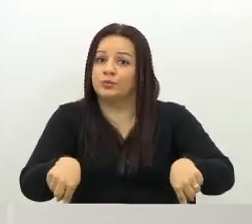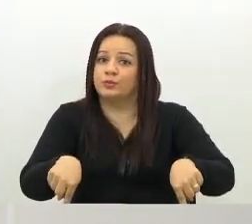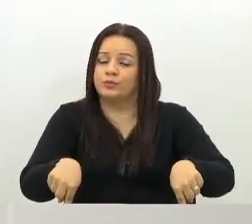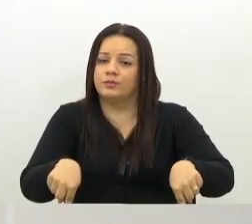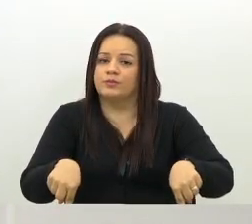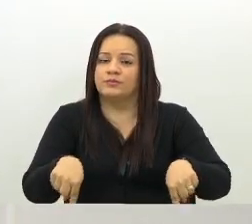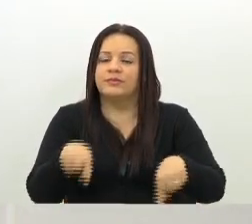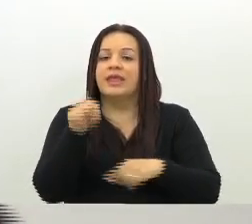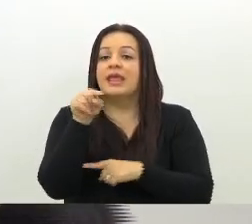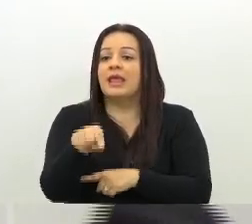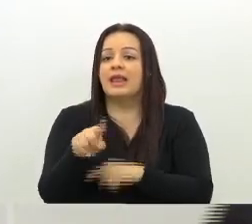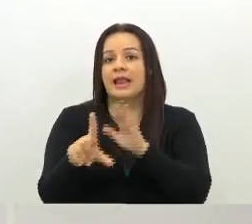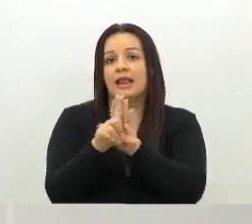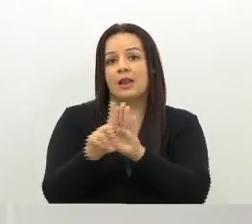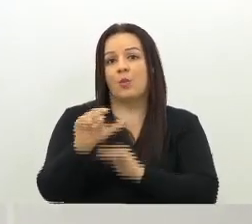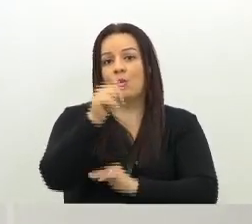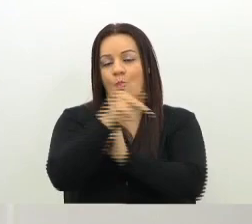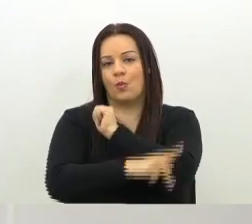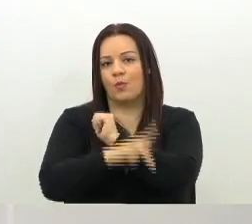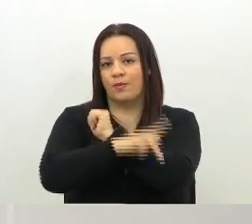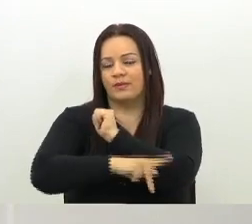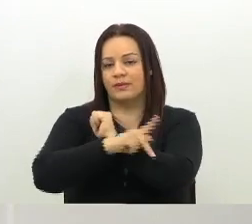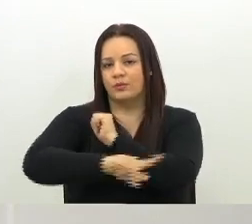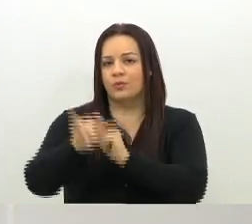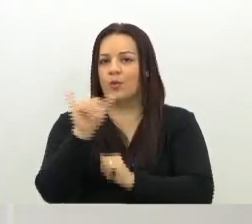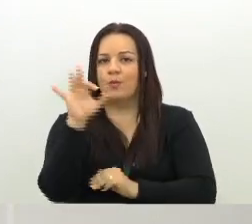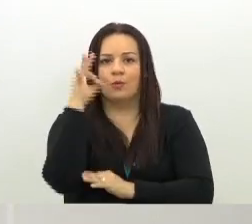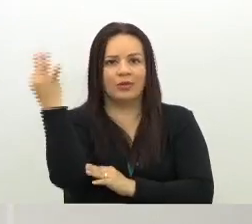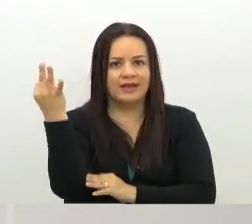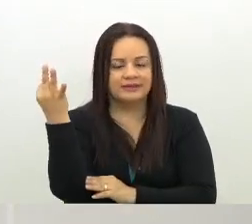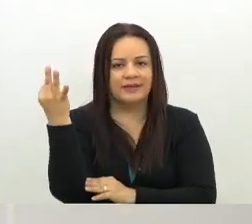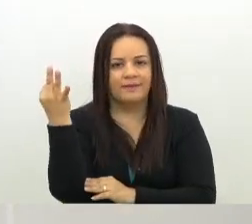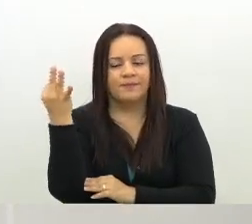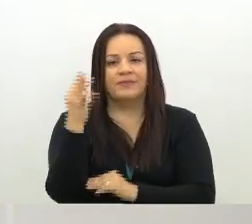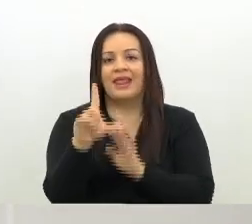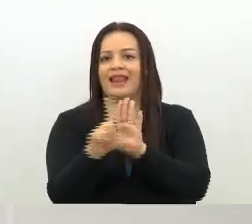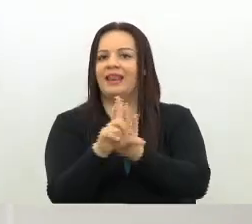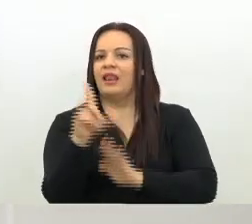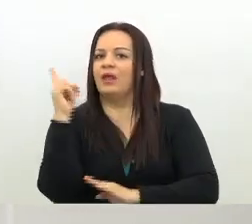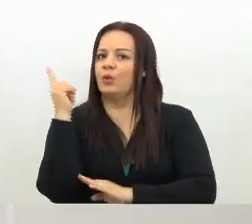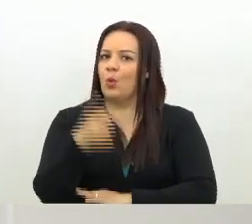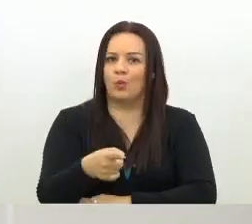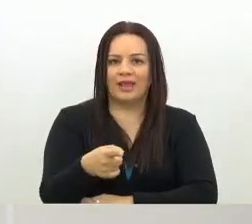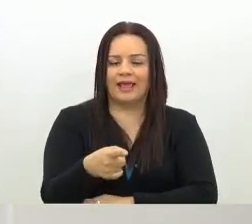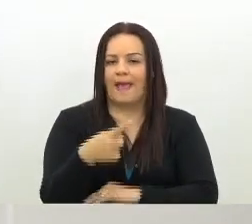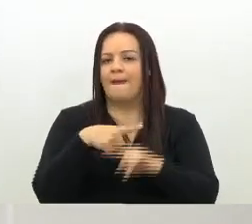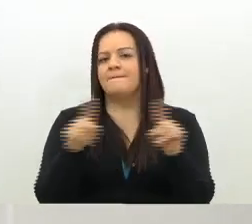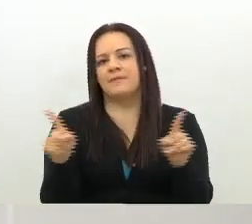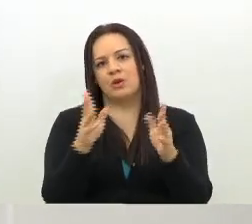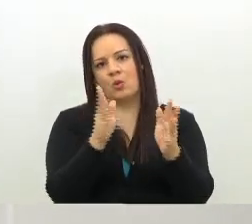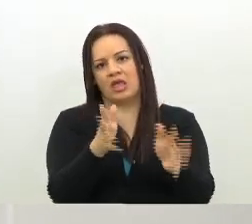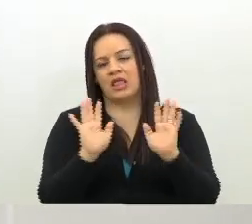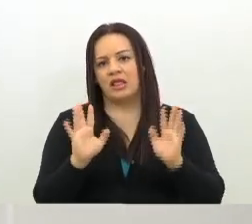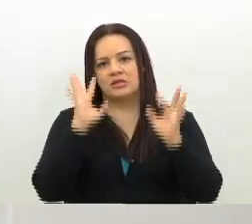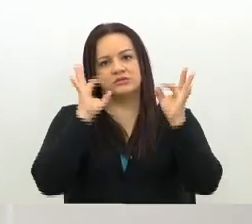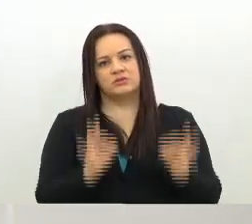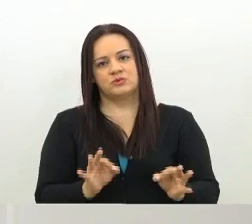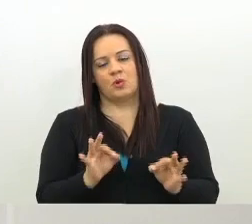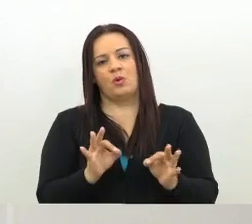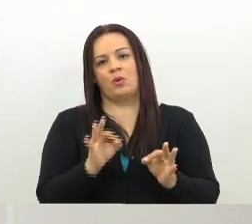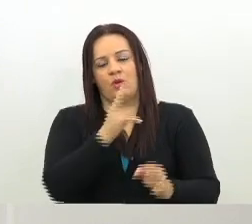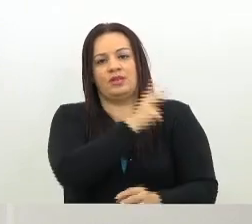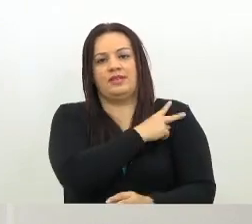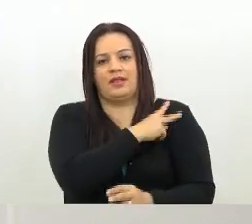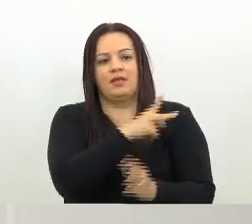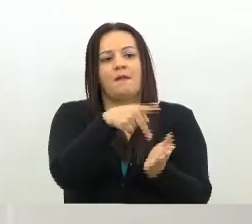En la legislación de otros países, como Francia, en la que la ley no obliga, pero queda a criterio del empleador si paga o no paga los